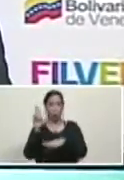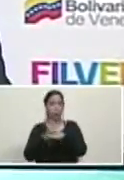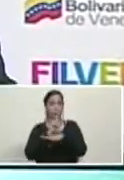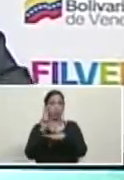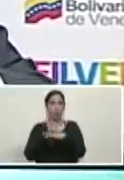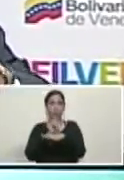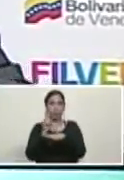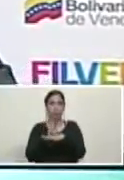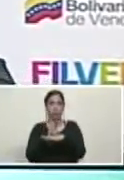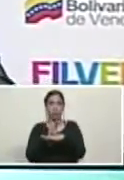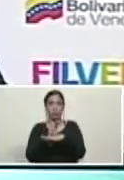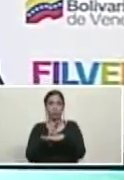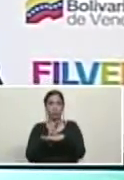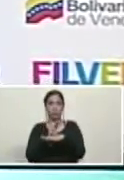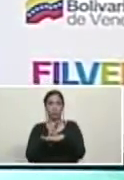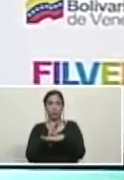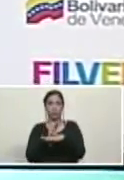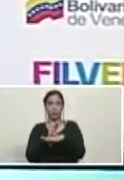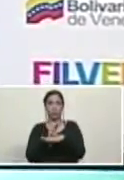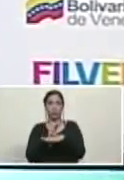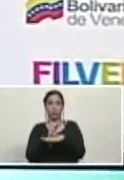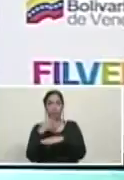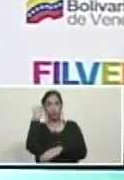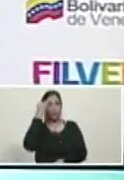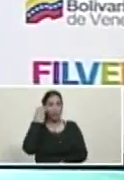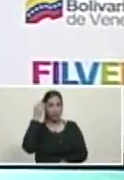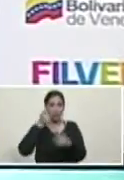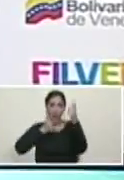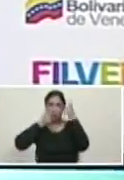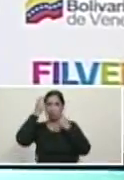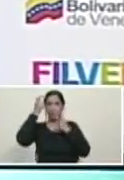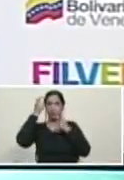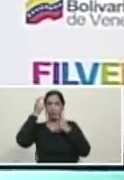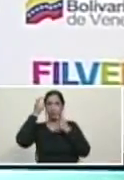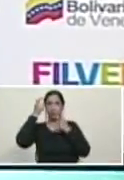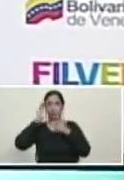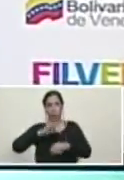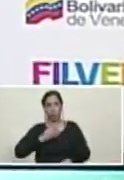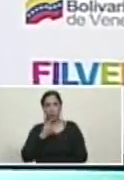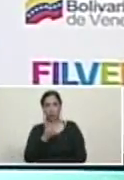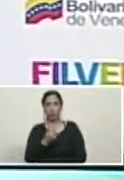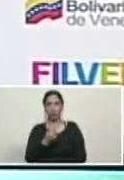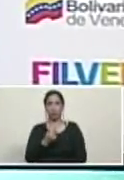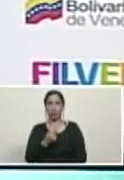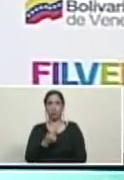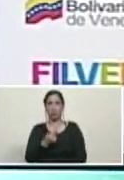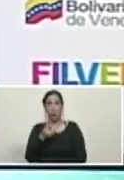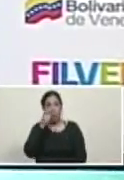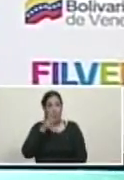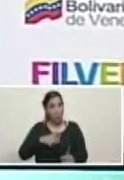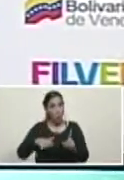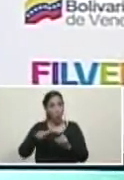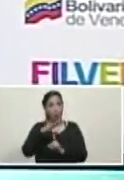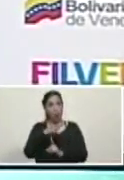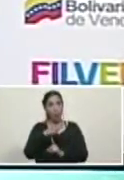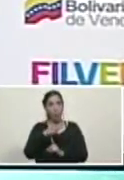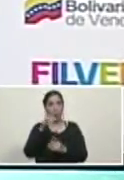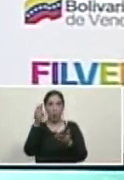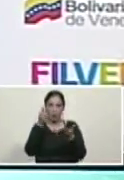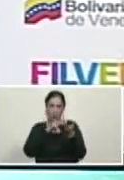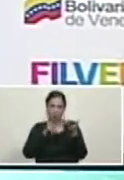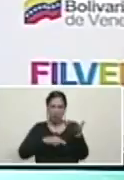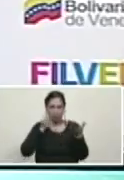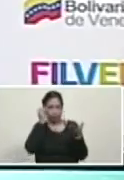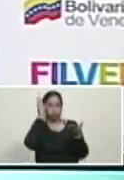metodológico, matemático del pensamiento chavista, nosotros le pudiéramos dar la vuelta. Un pueblo culto, un pueblo leído, un